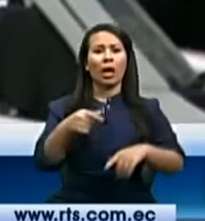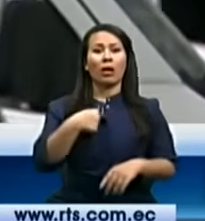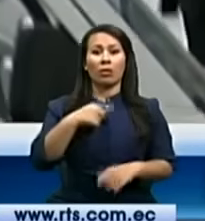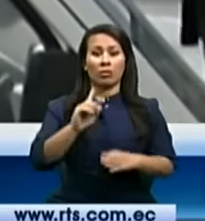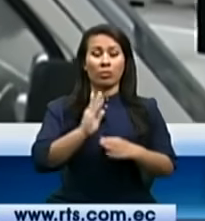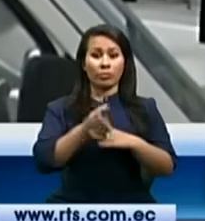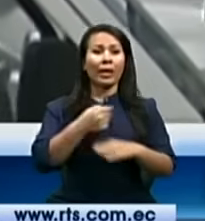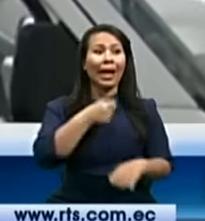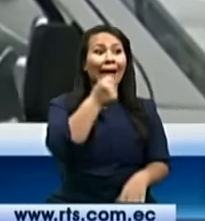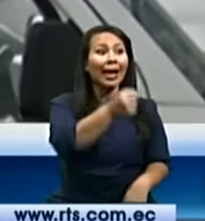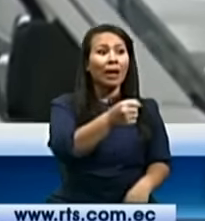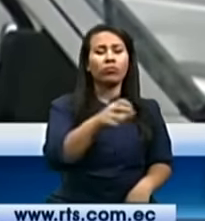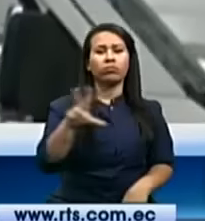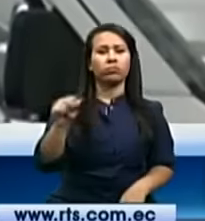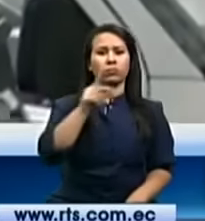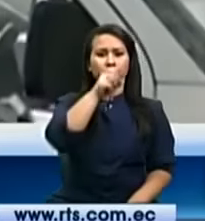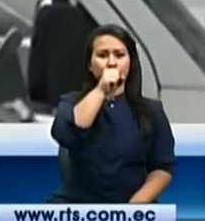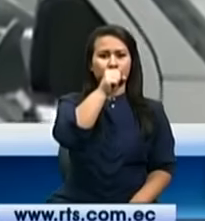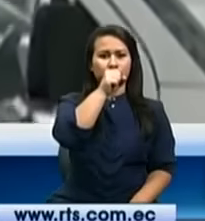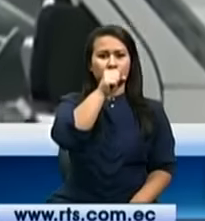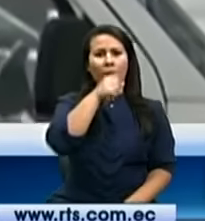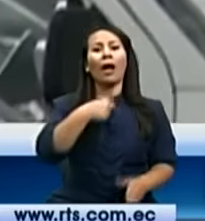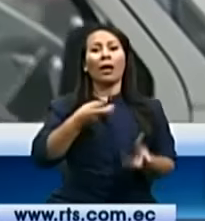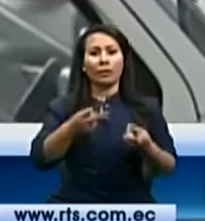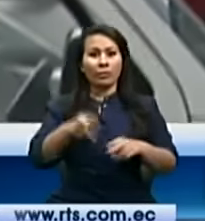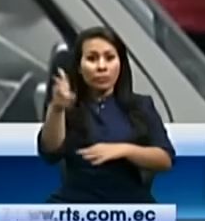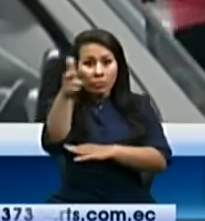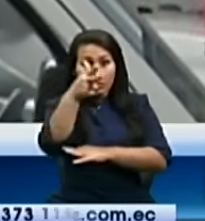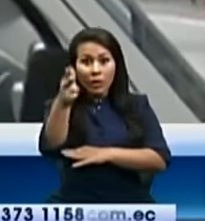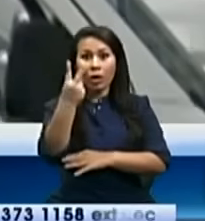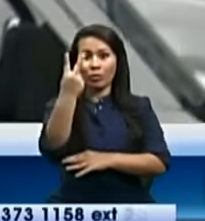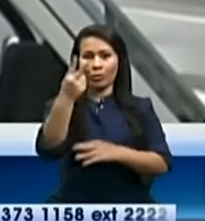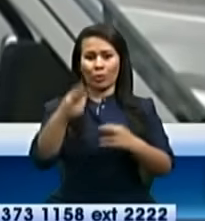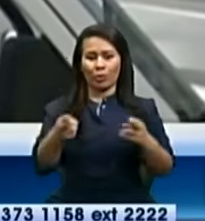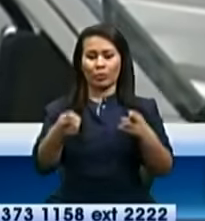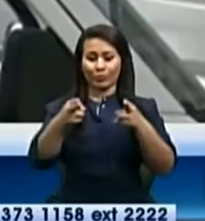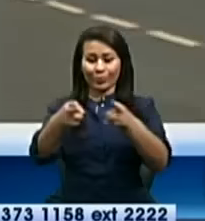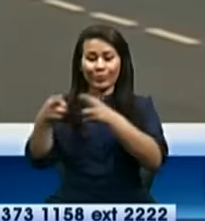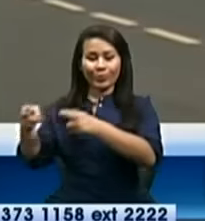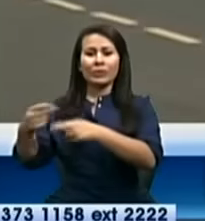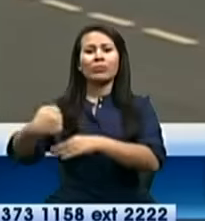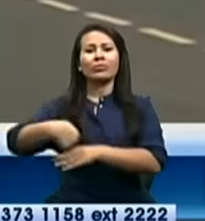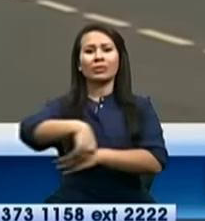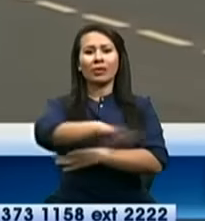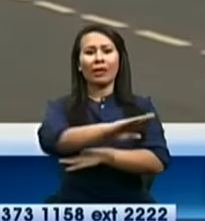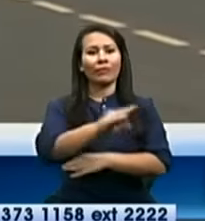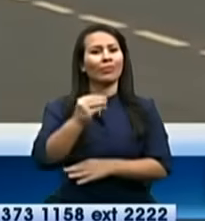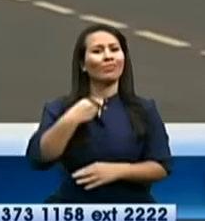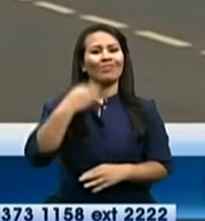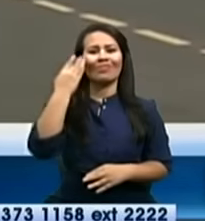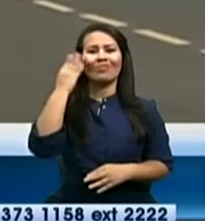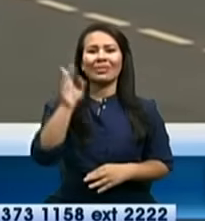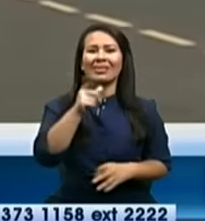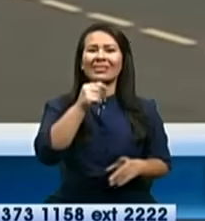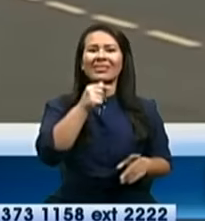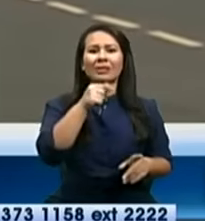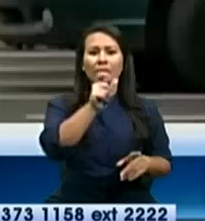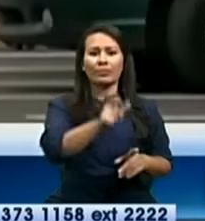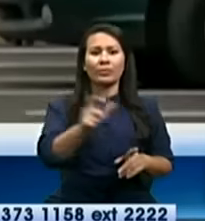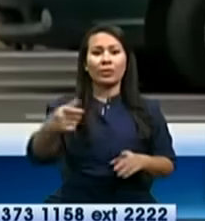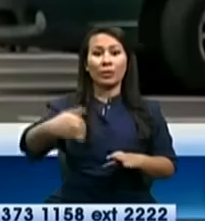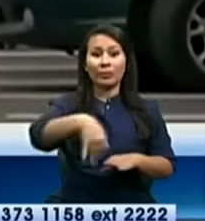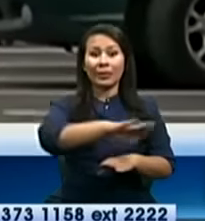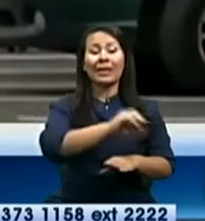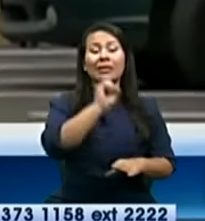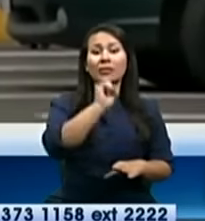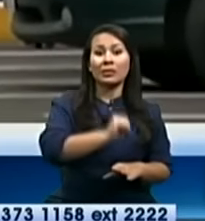dieron declaraciones a los medios. Además pudimos captar que dos féretros salieron de la morgue, pero no confirmaron si se trata de los cadáveres